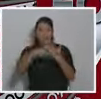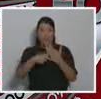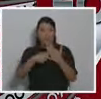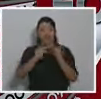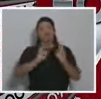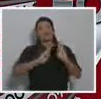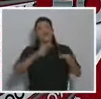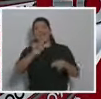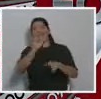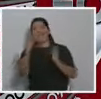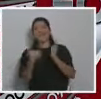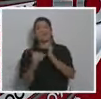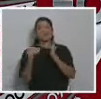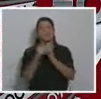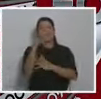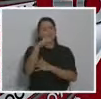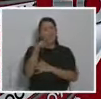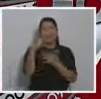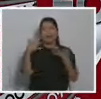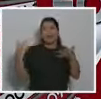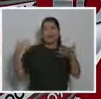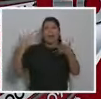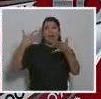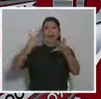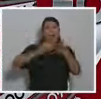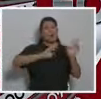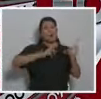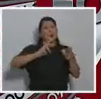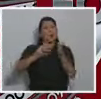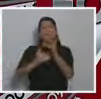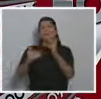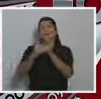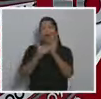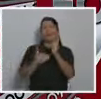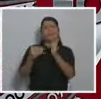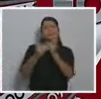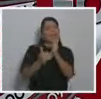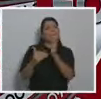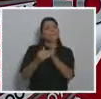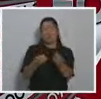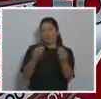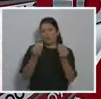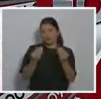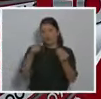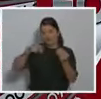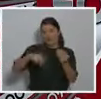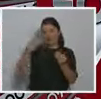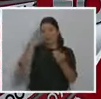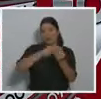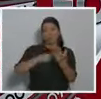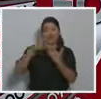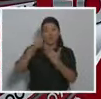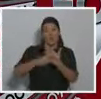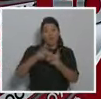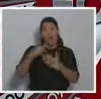que ha regalado millones de millones de millones a través de la historia de este maravilloso programa. Y lo tengo acá a la par mía,